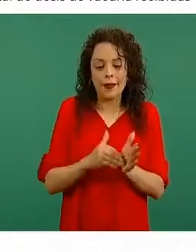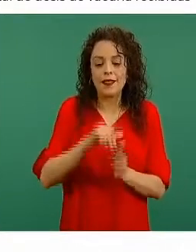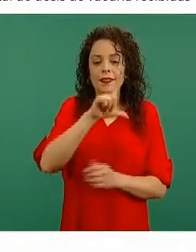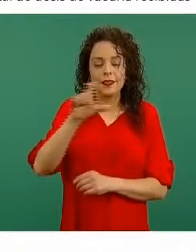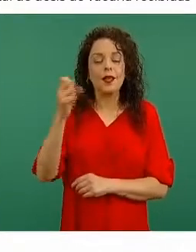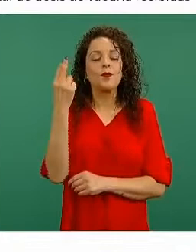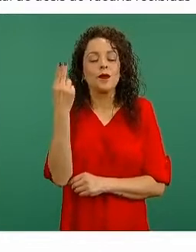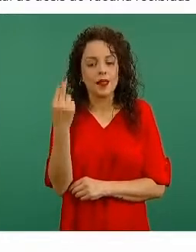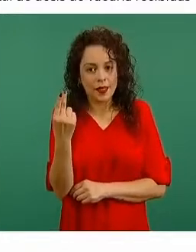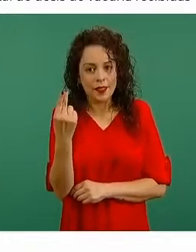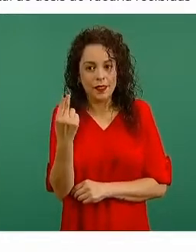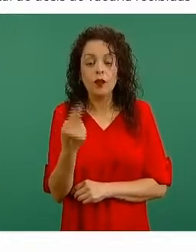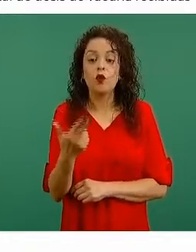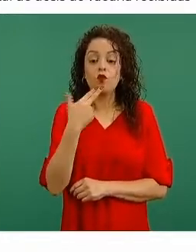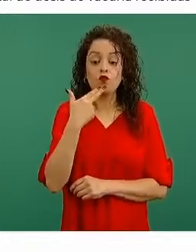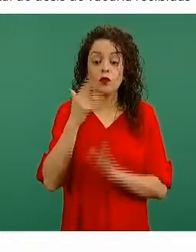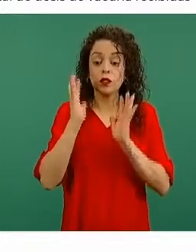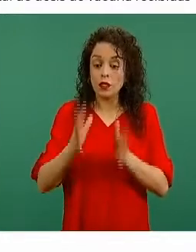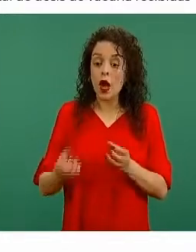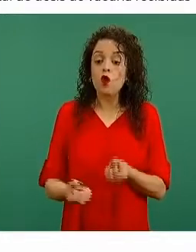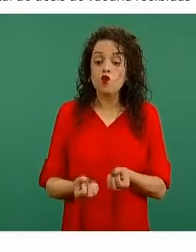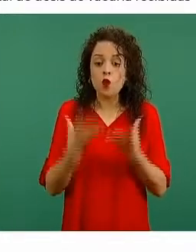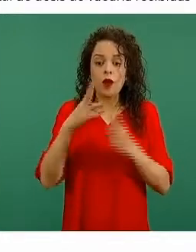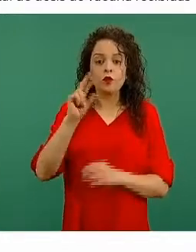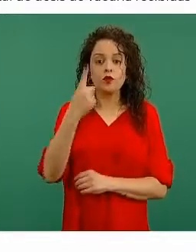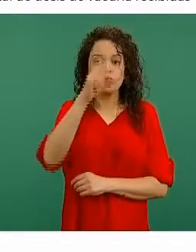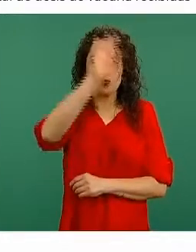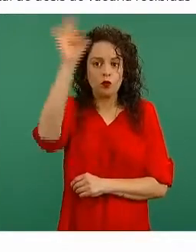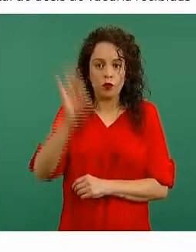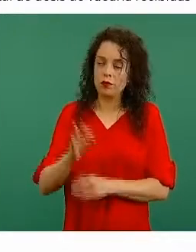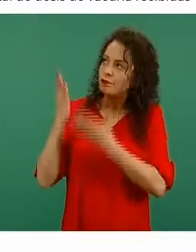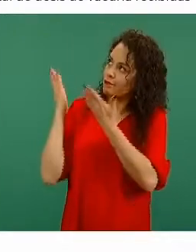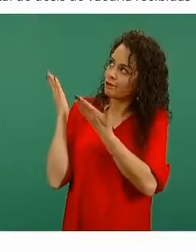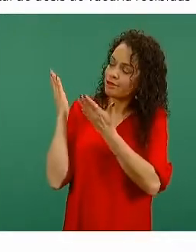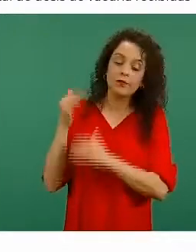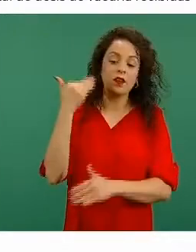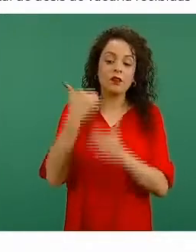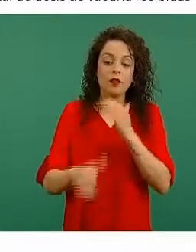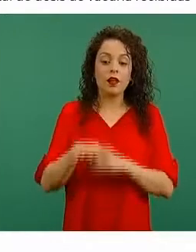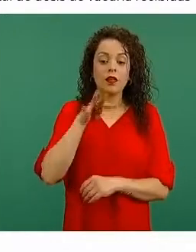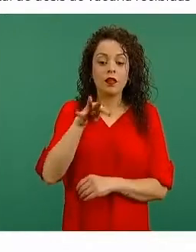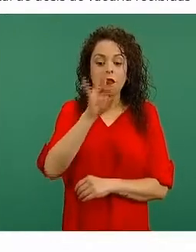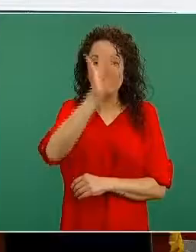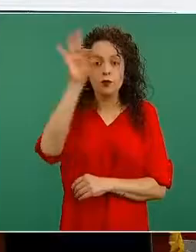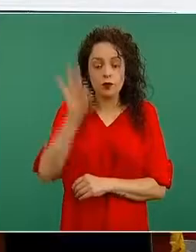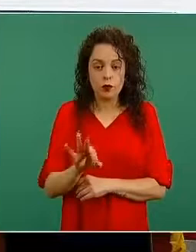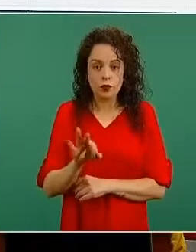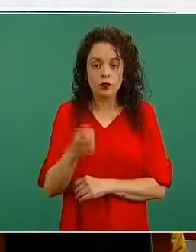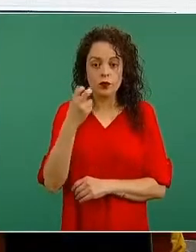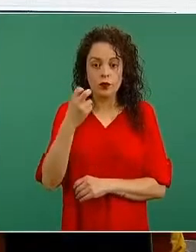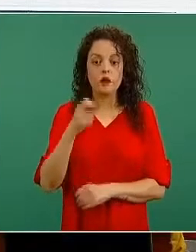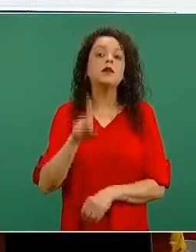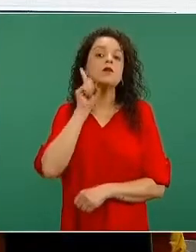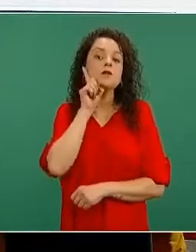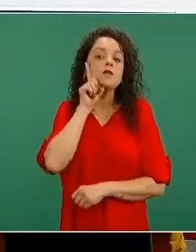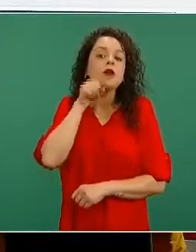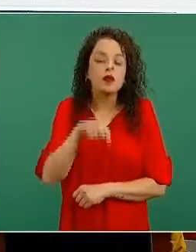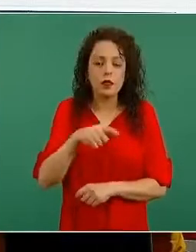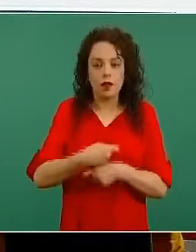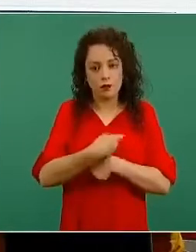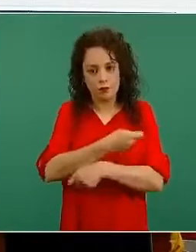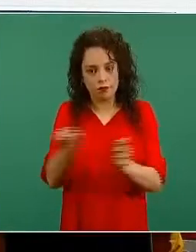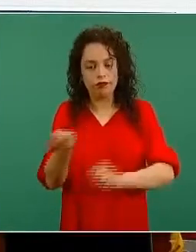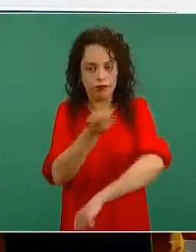439.725, usado al 81%, nos queda 19%, que será el esquema de trabajo de mañana. La